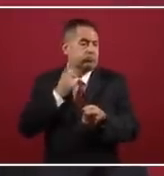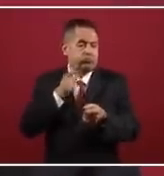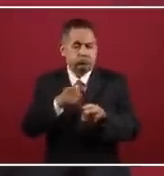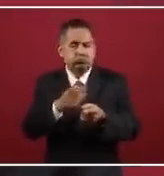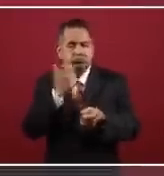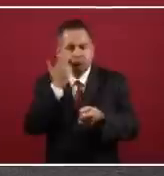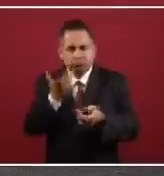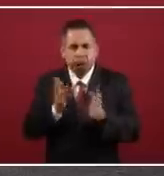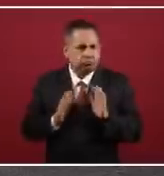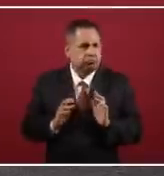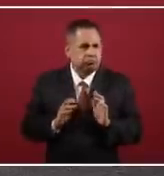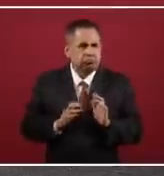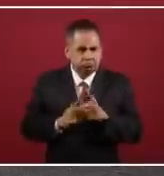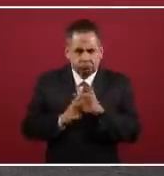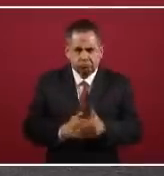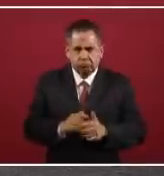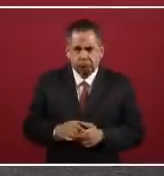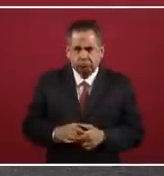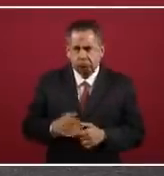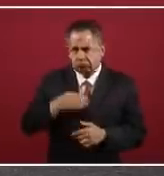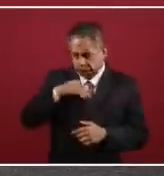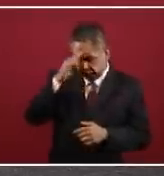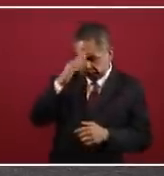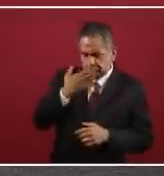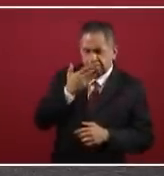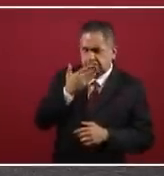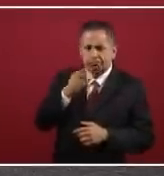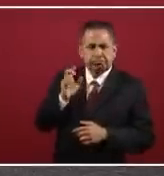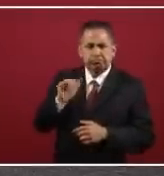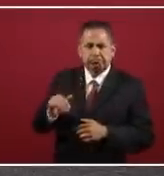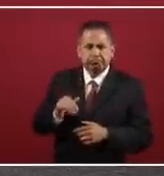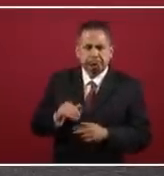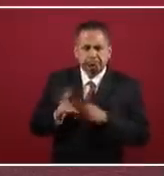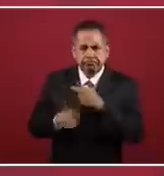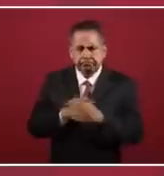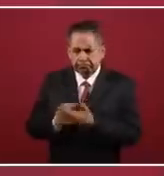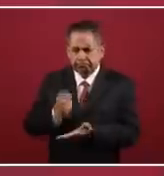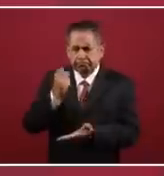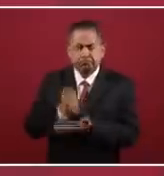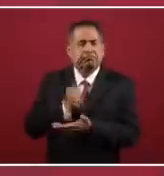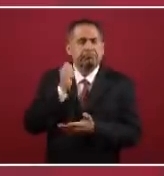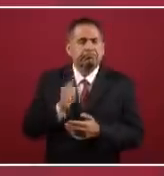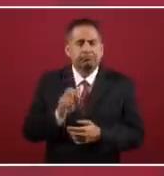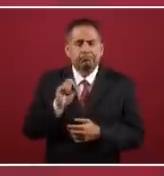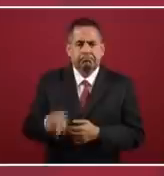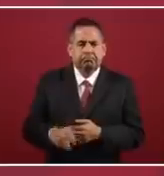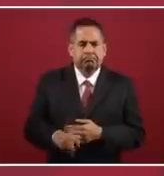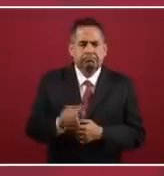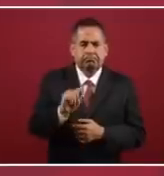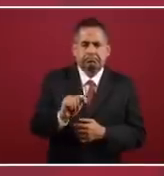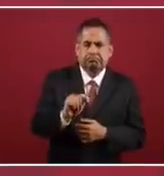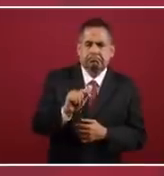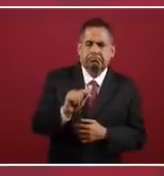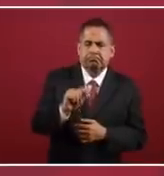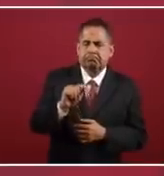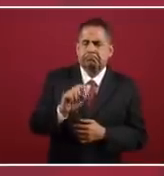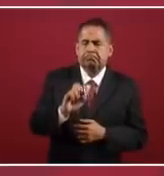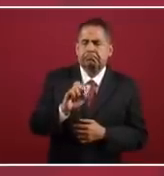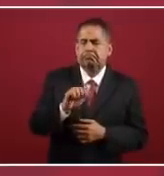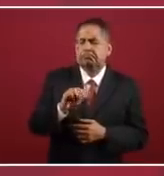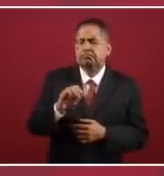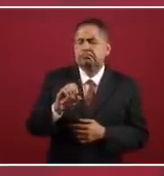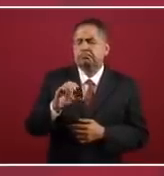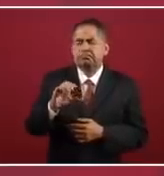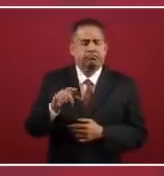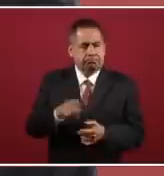ellos ven con simpatía la aprobación del